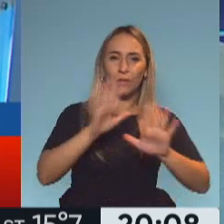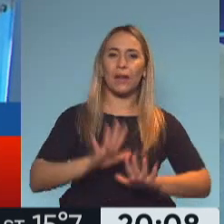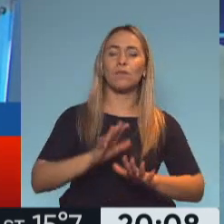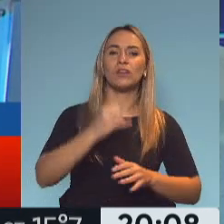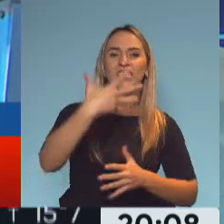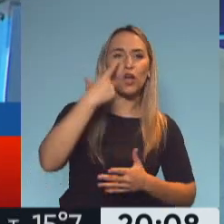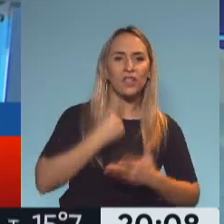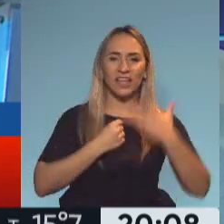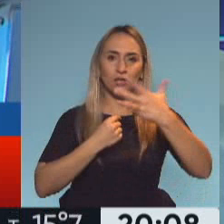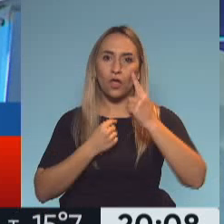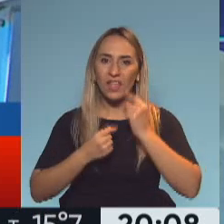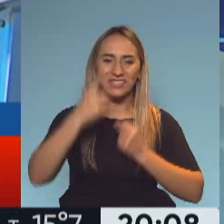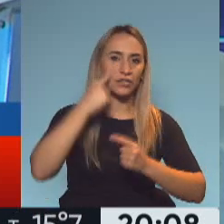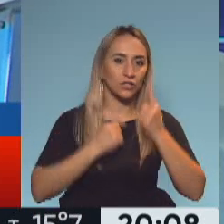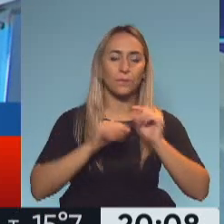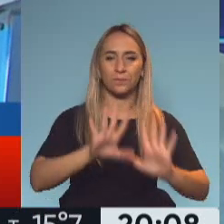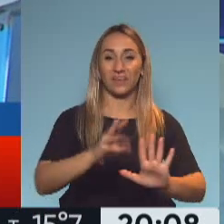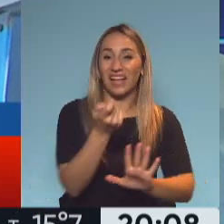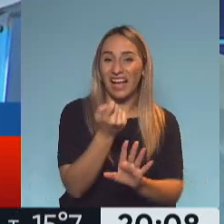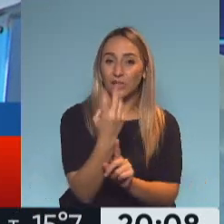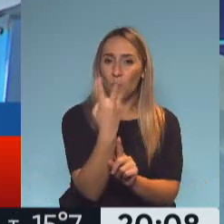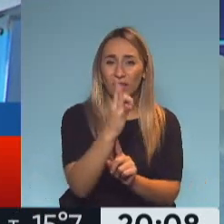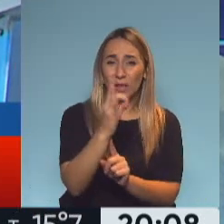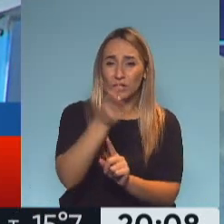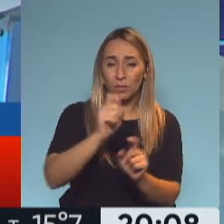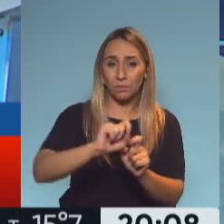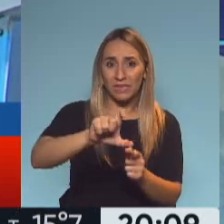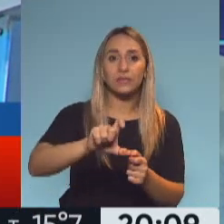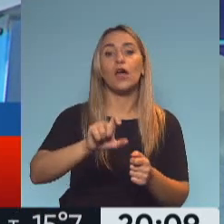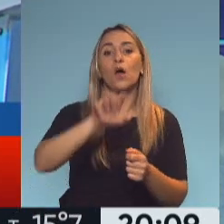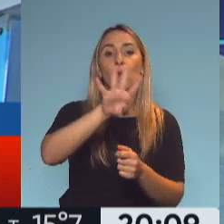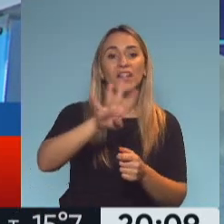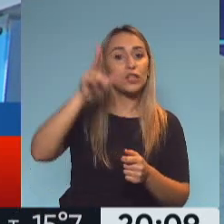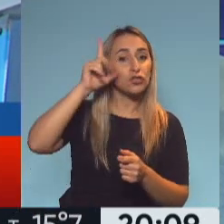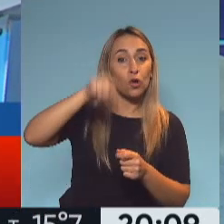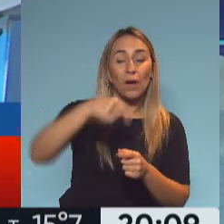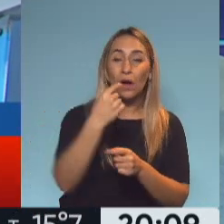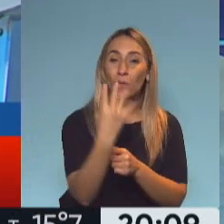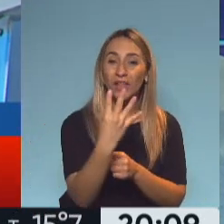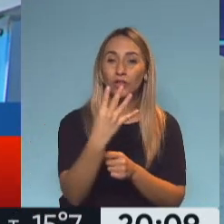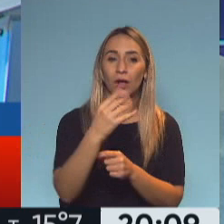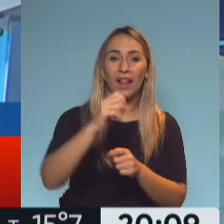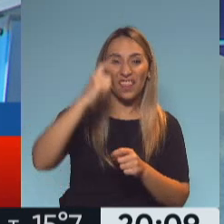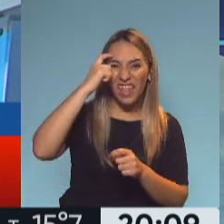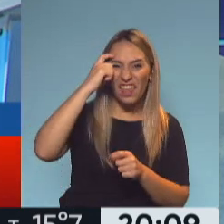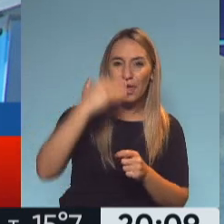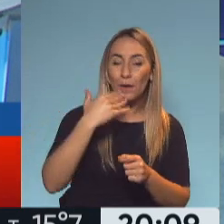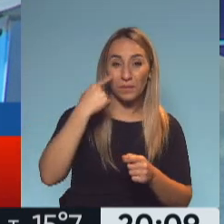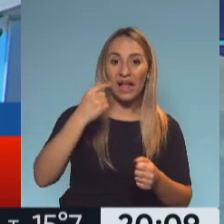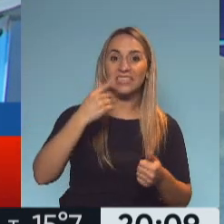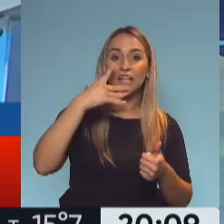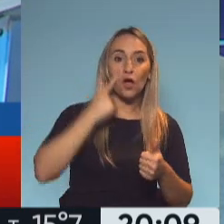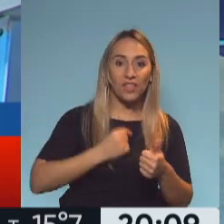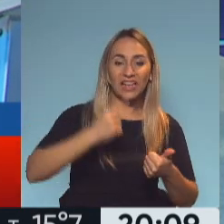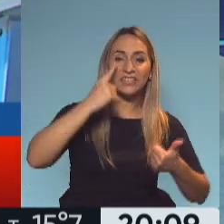días. 40%, casi 40% era el 5 de abril. 48,4 el 10 de abril. Mirá, cada 5 días. Entonces, esta